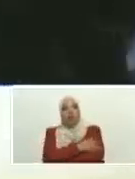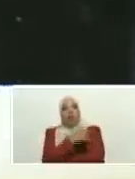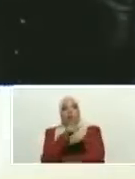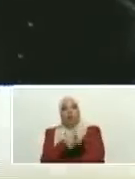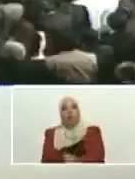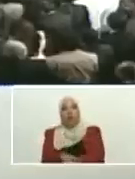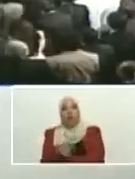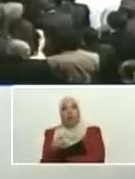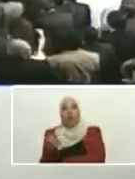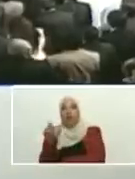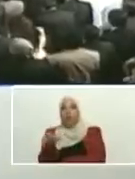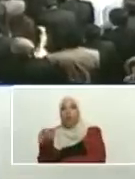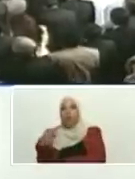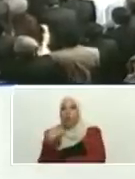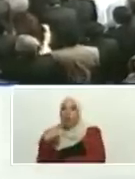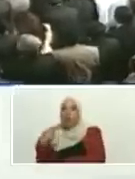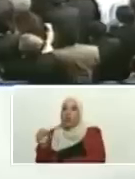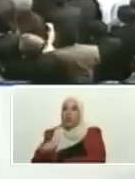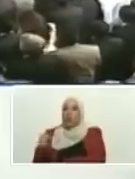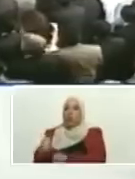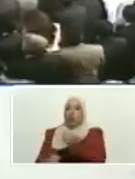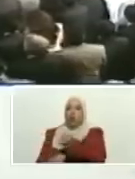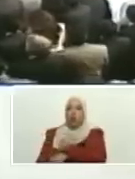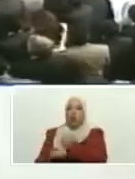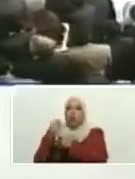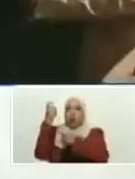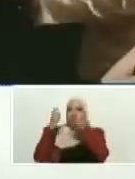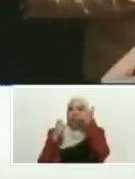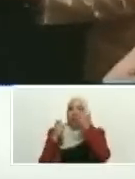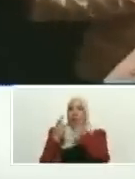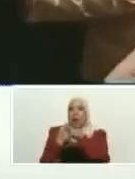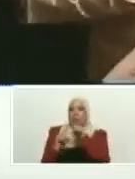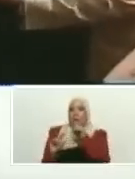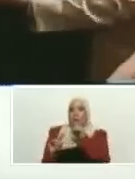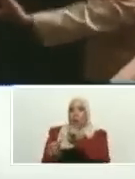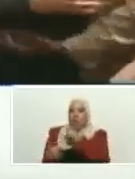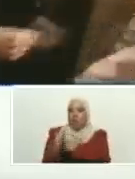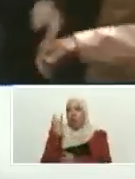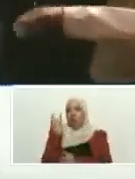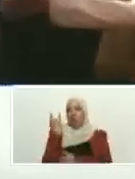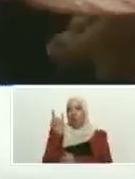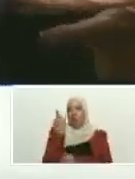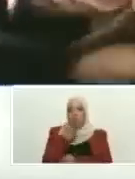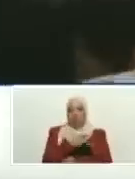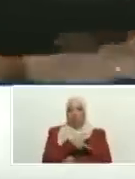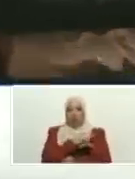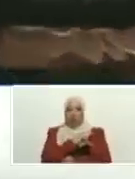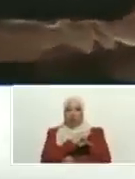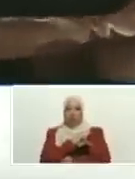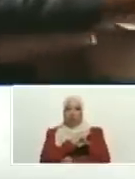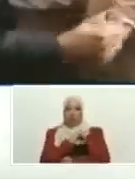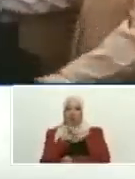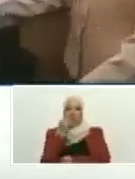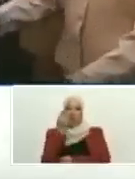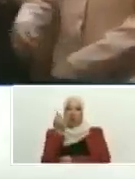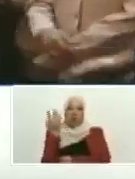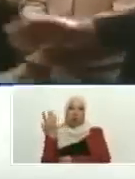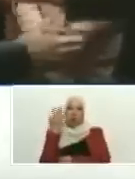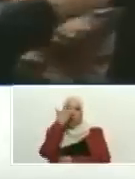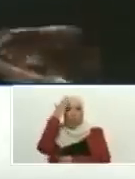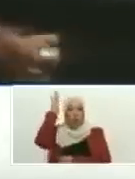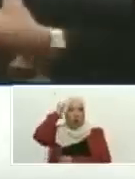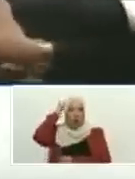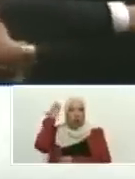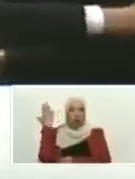de falsos izquierdistas. De la pluma tarifada de falsos izquierdistas. También me acusan de lo mismo.